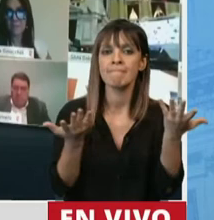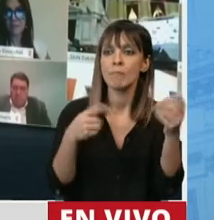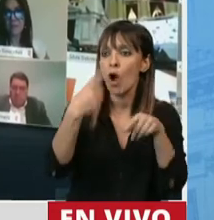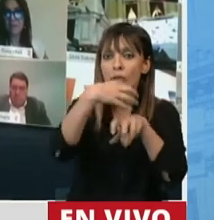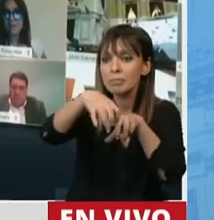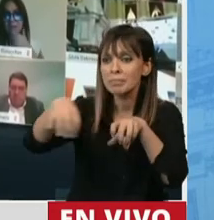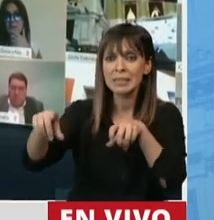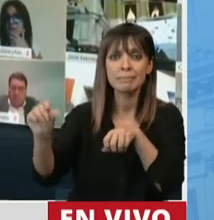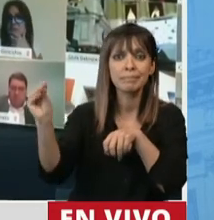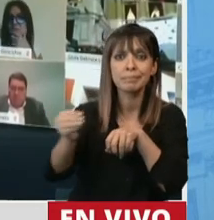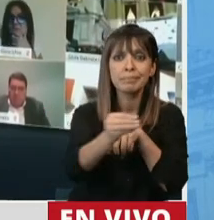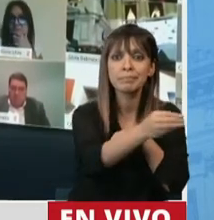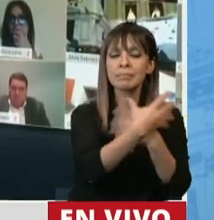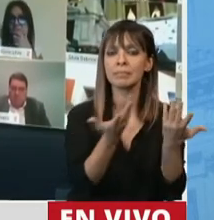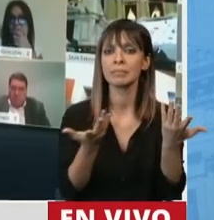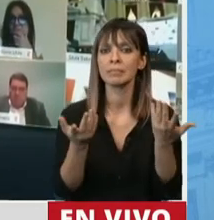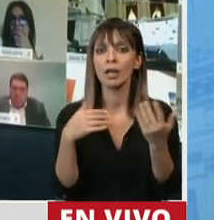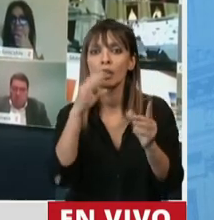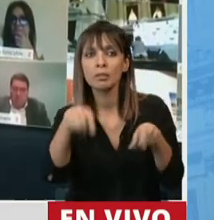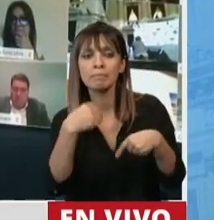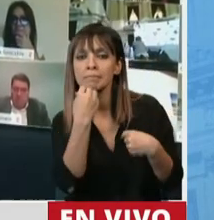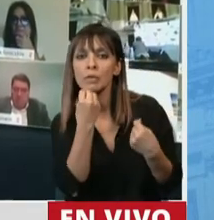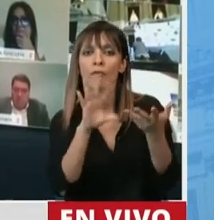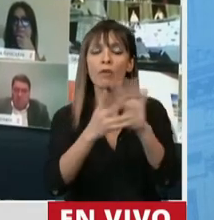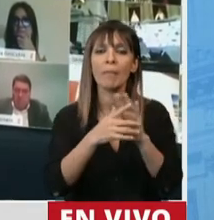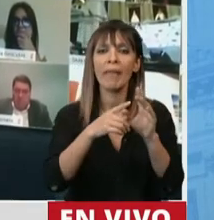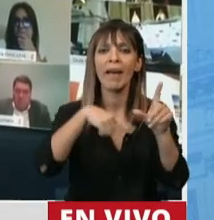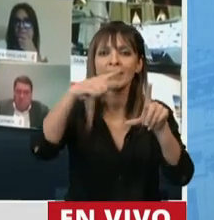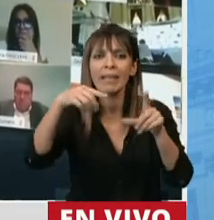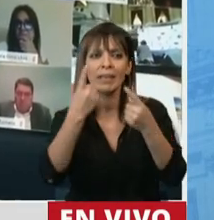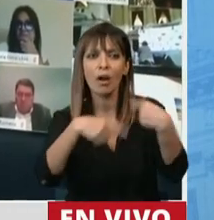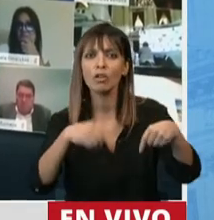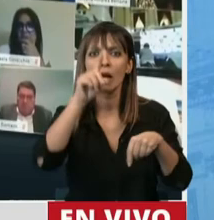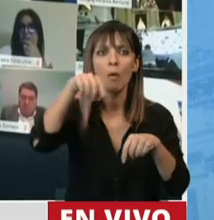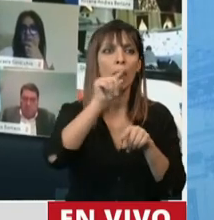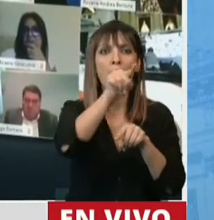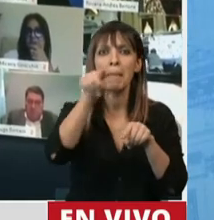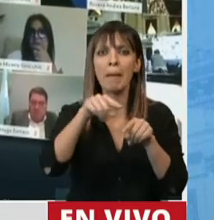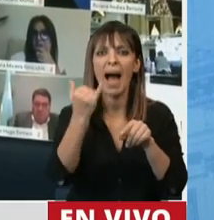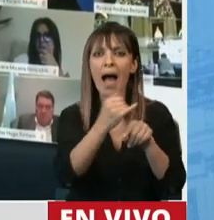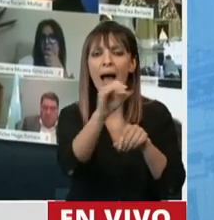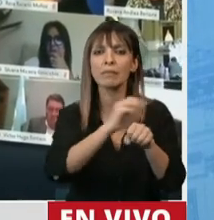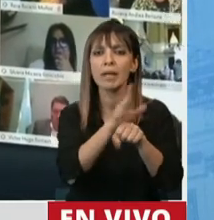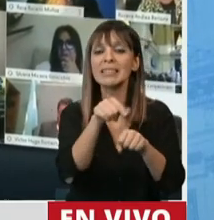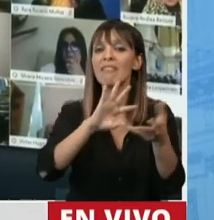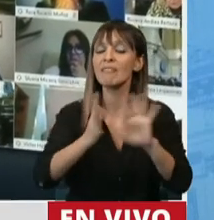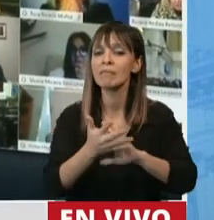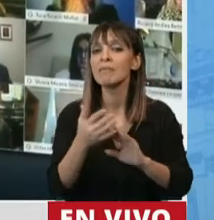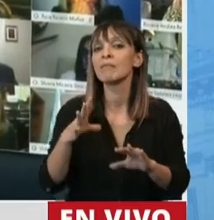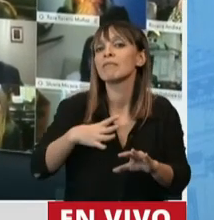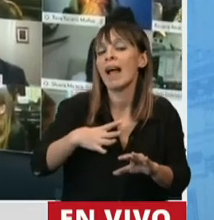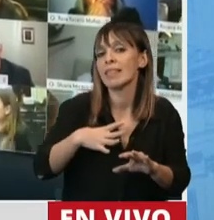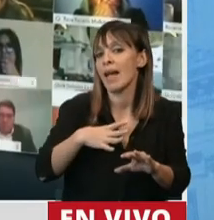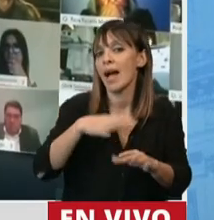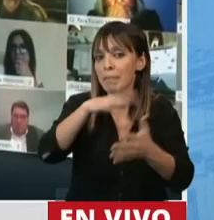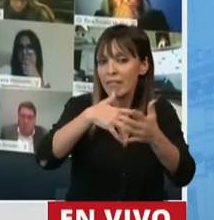no se incorporaran trazadores para seguir la ruta epidemiológica. Y esa imprevisión y esa falta de planificación inicial se tapó con una